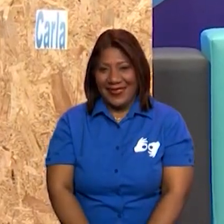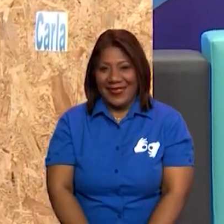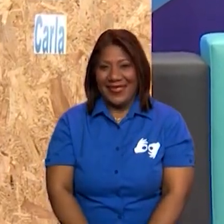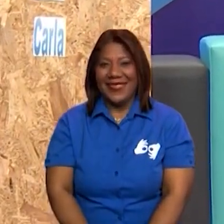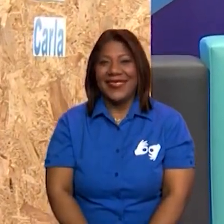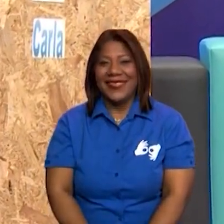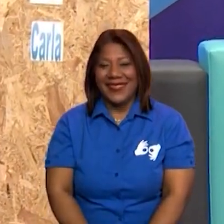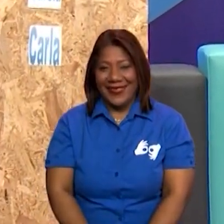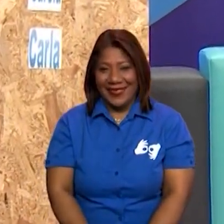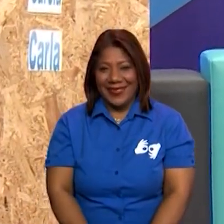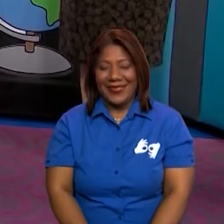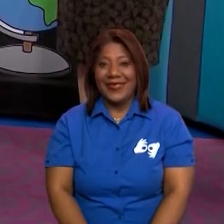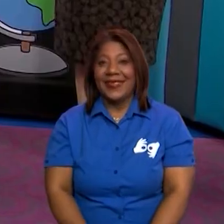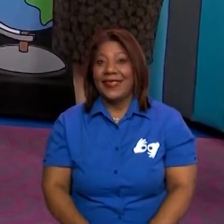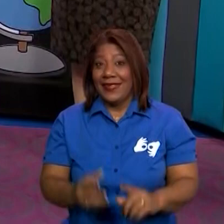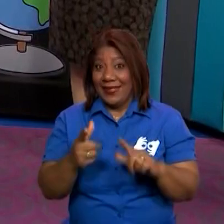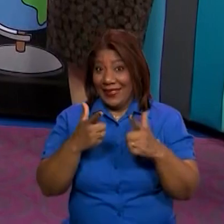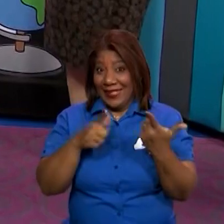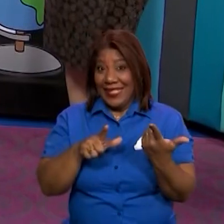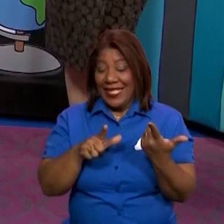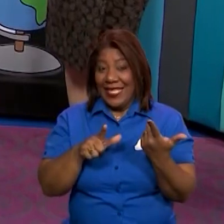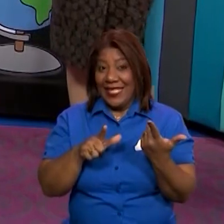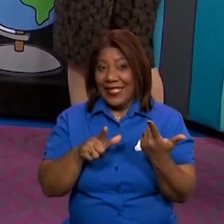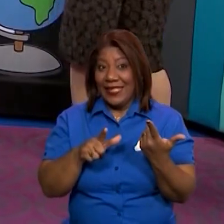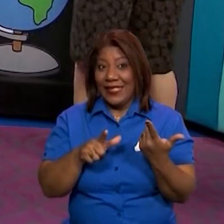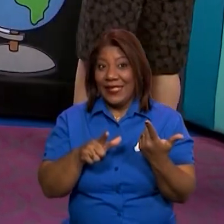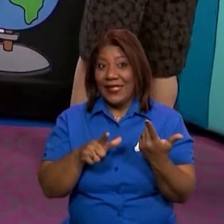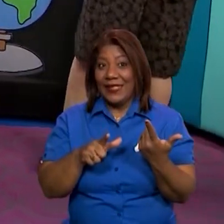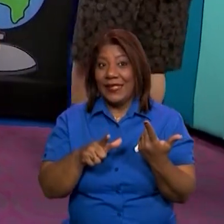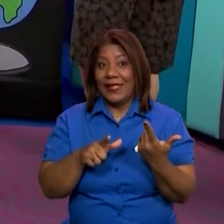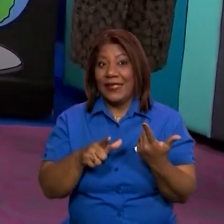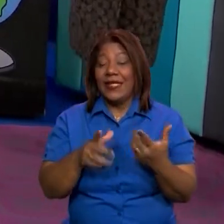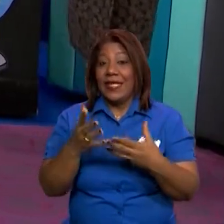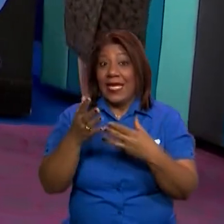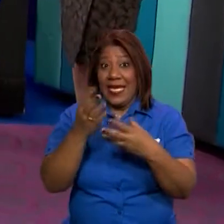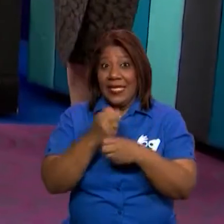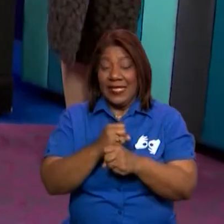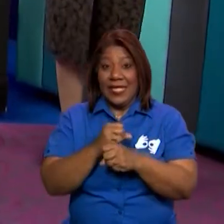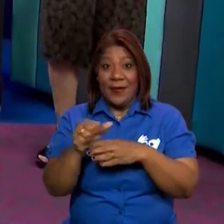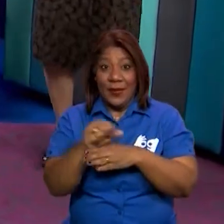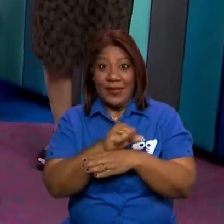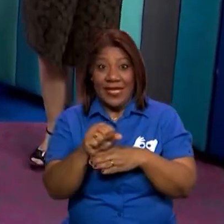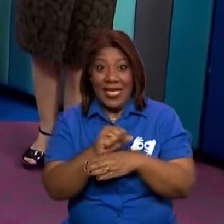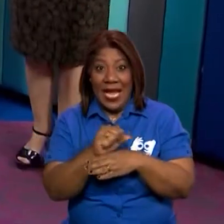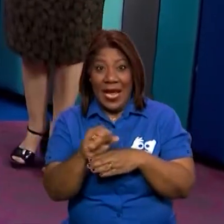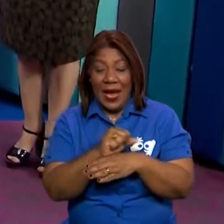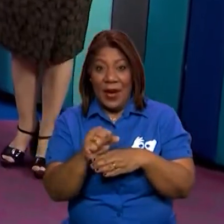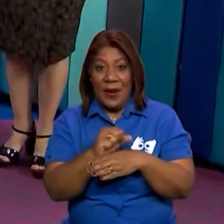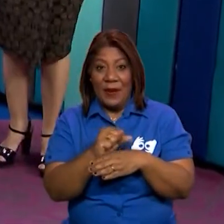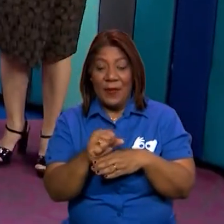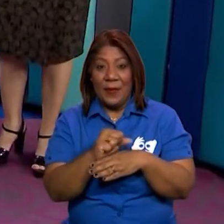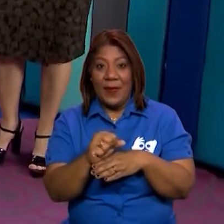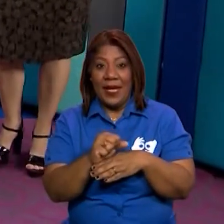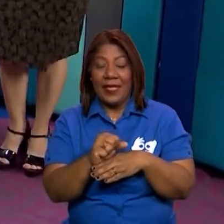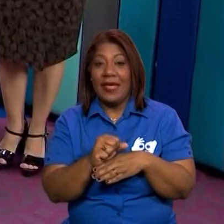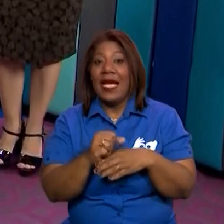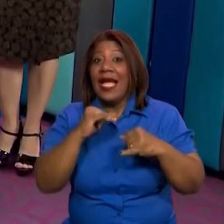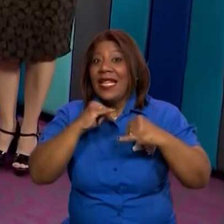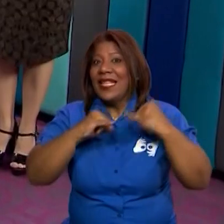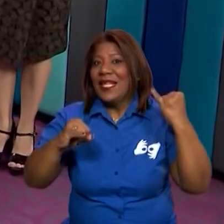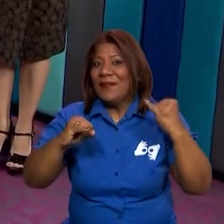Muy bien, chicos. Luego, entonces, de haber desarrollado esta actividad, no queda más